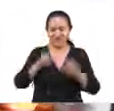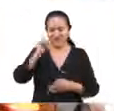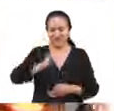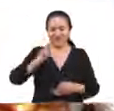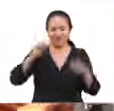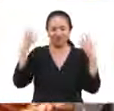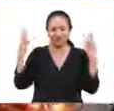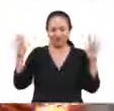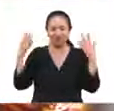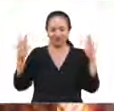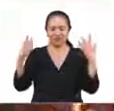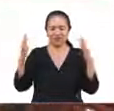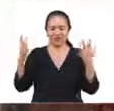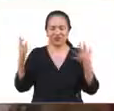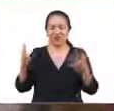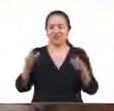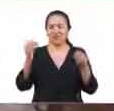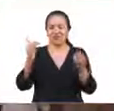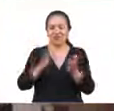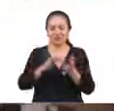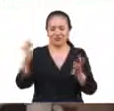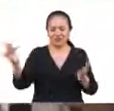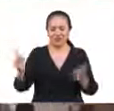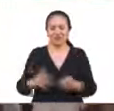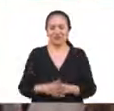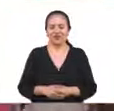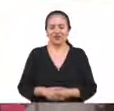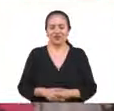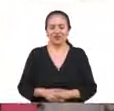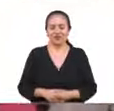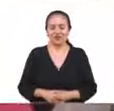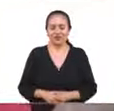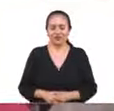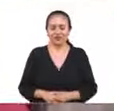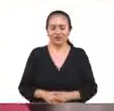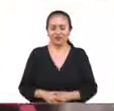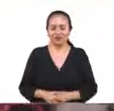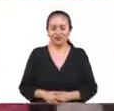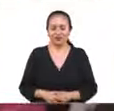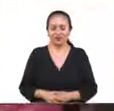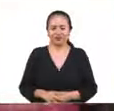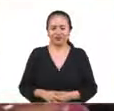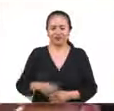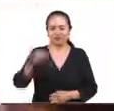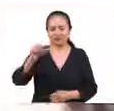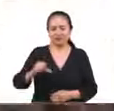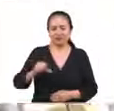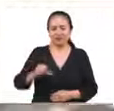ustedes. Muchísimas gracias por ser parte de esta visión histórica.